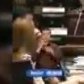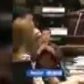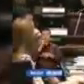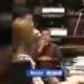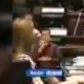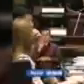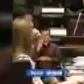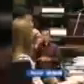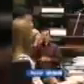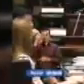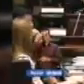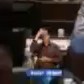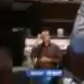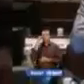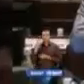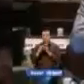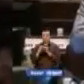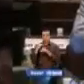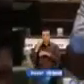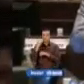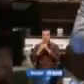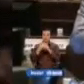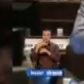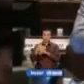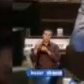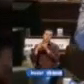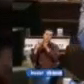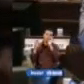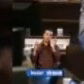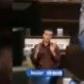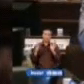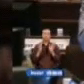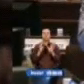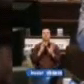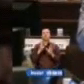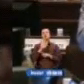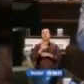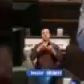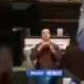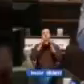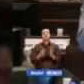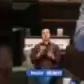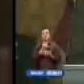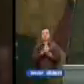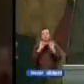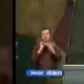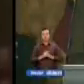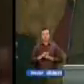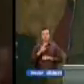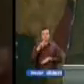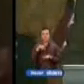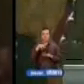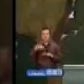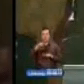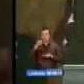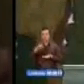liderado por el alcalde de Quito, Mauricio Rodas. Sin embargo, un año más tarde se alejó de dicha organización y se convirtió en legislador independiente. De profesión